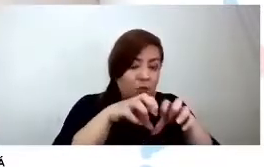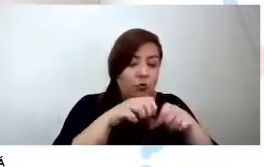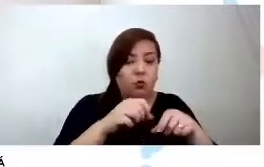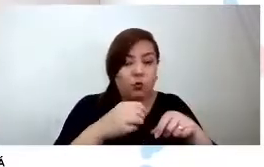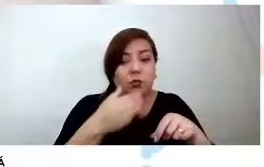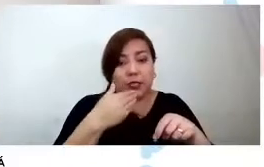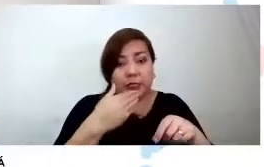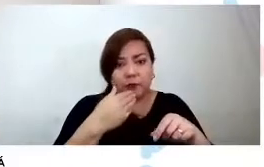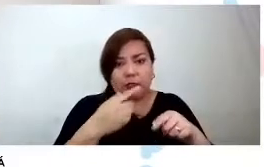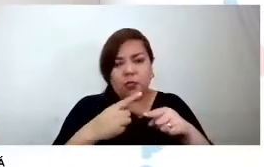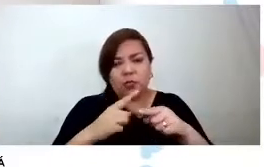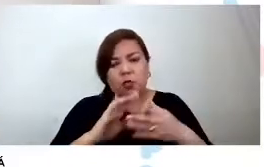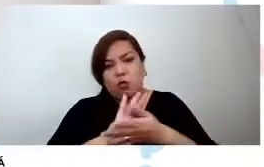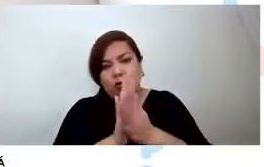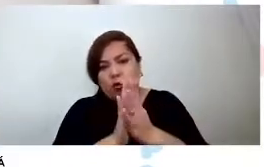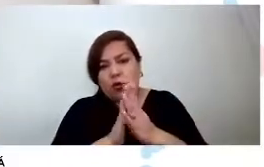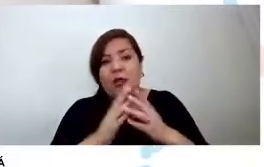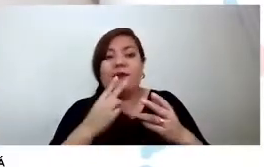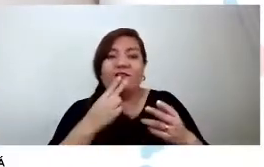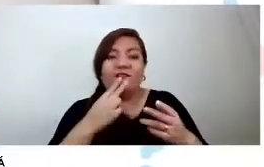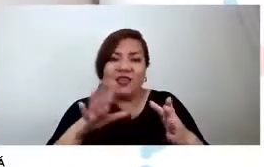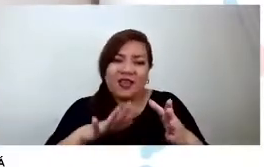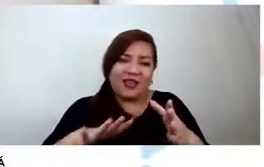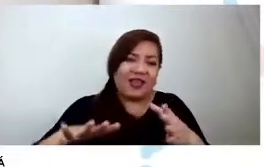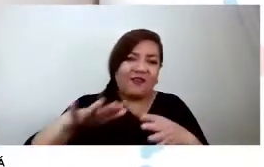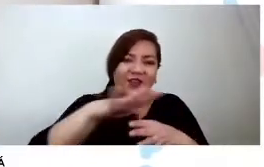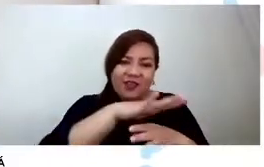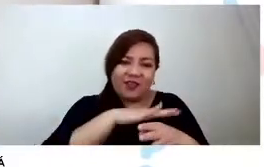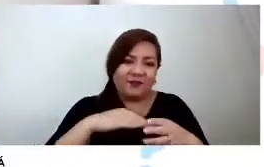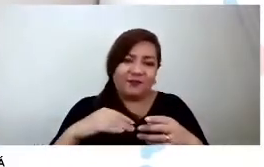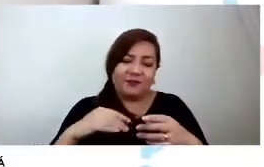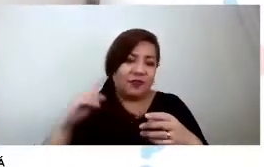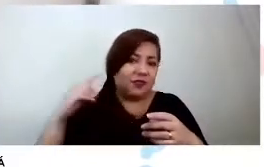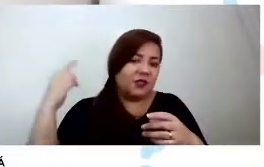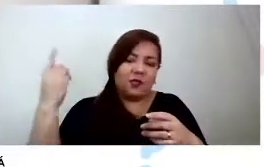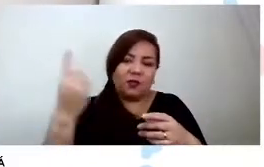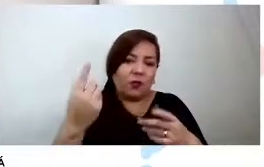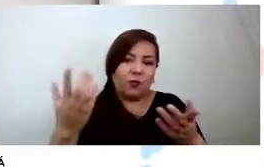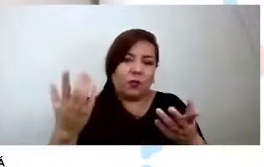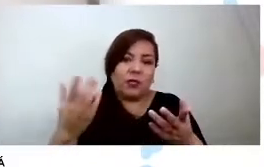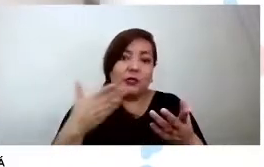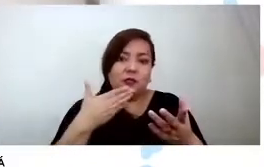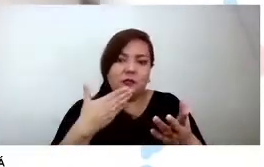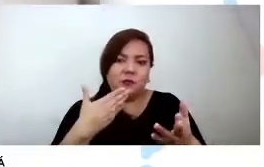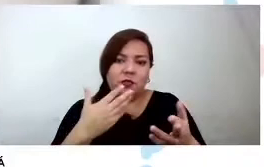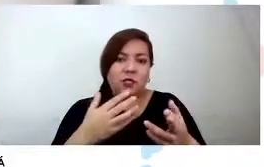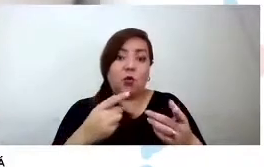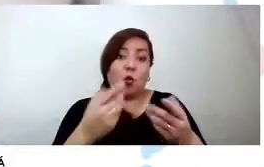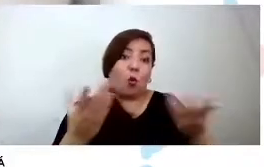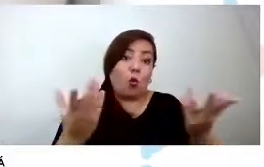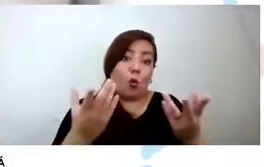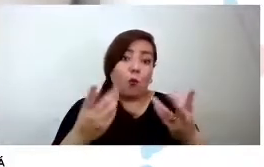de un contexto. Nos pueden hablar de la ecología, del ambiente y de la interacción entre las especies también.